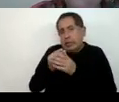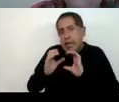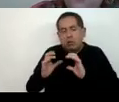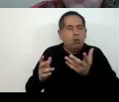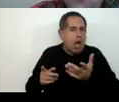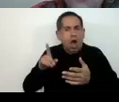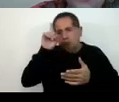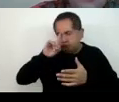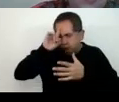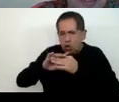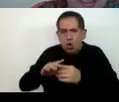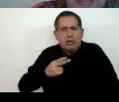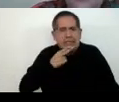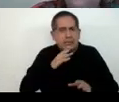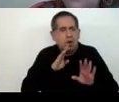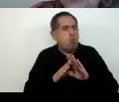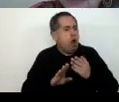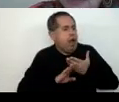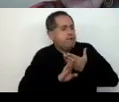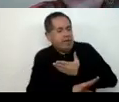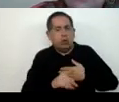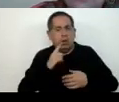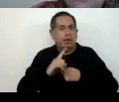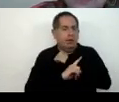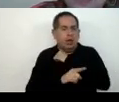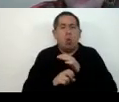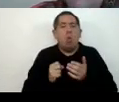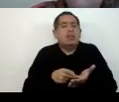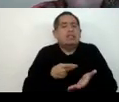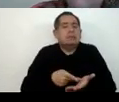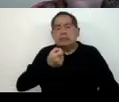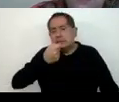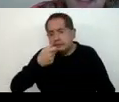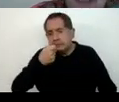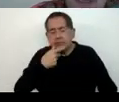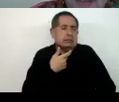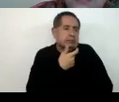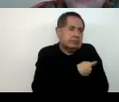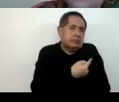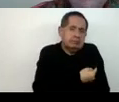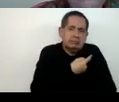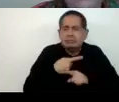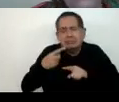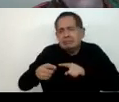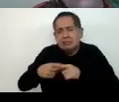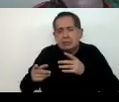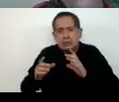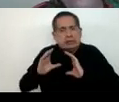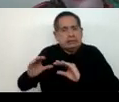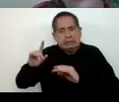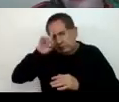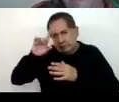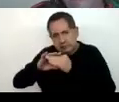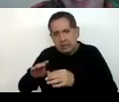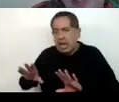cómo funcionan, las dosis en las que se deben aplicar y las características de cada